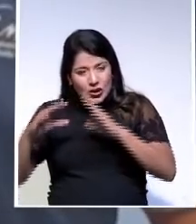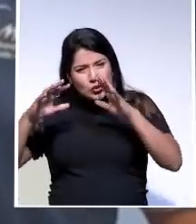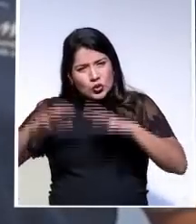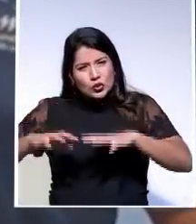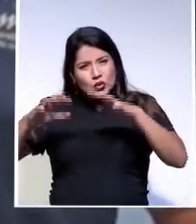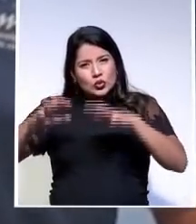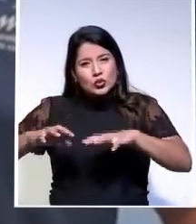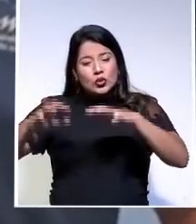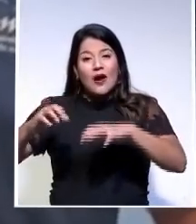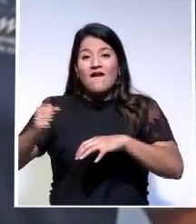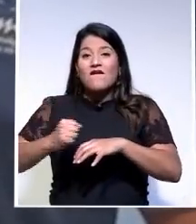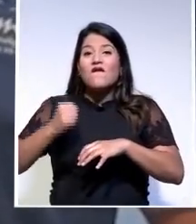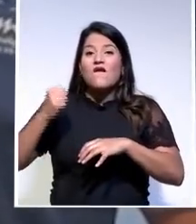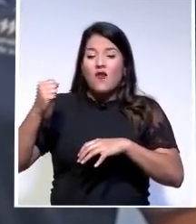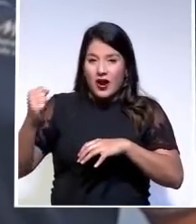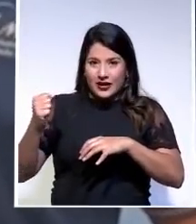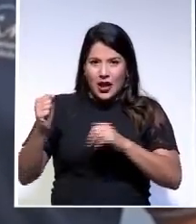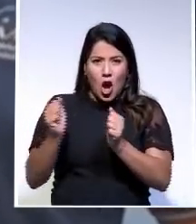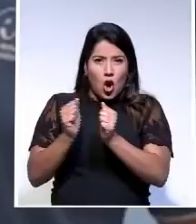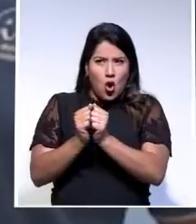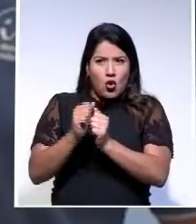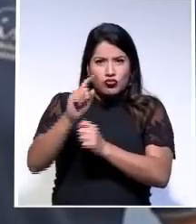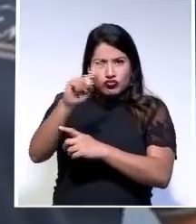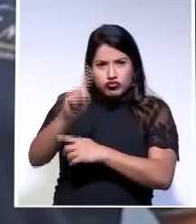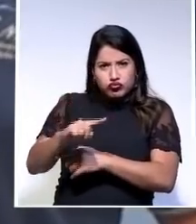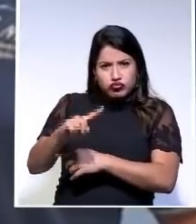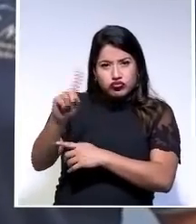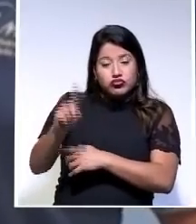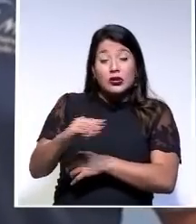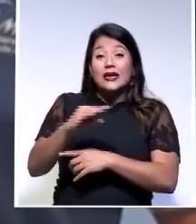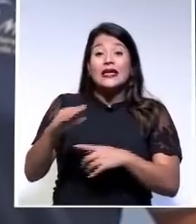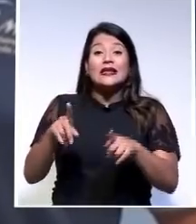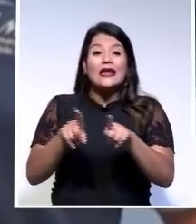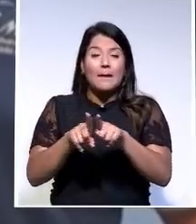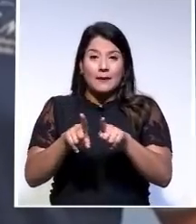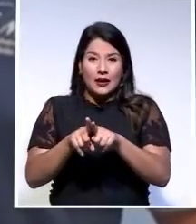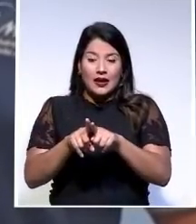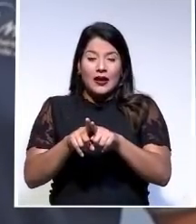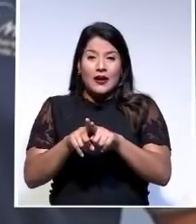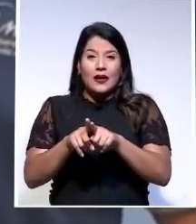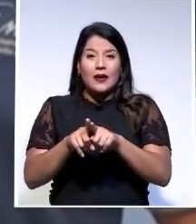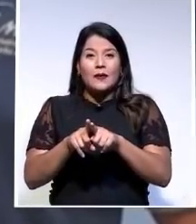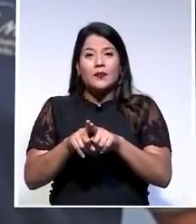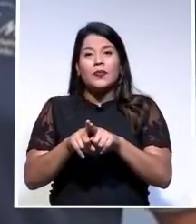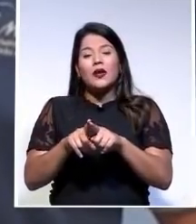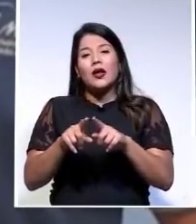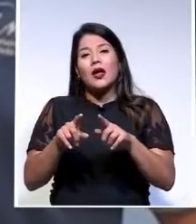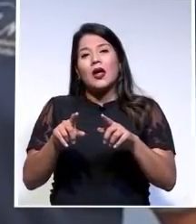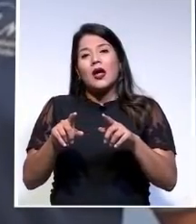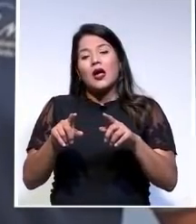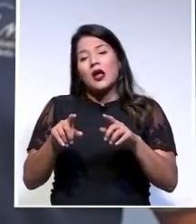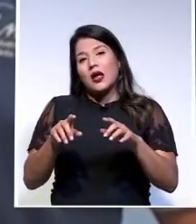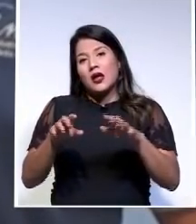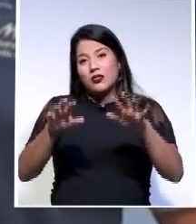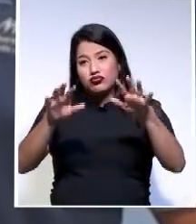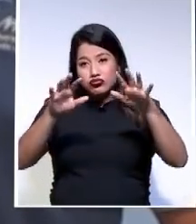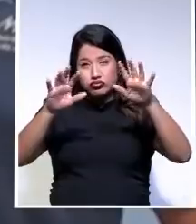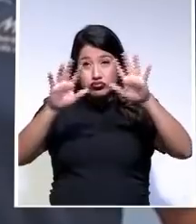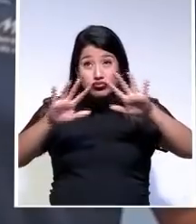intensas, lluvias y aguaceros con tormentas eléctricas, además de esto, el posicionamiento de la zona de convergencia intertropical sobre el